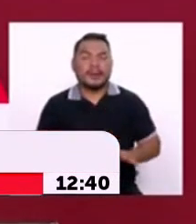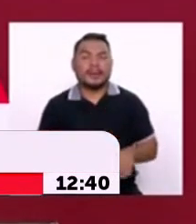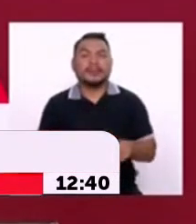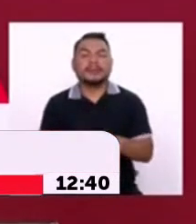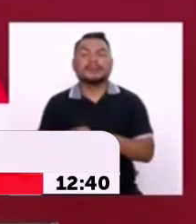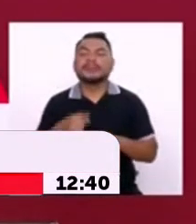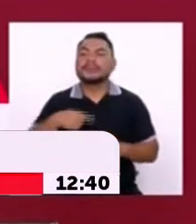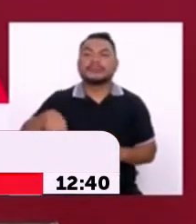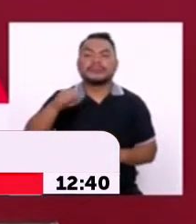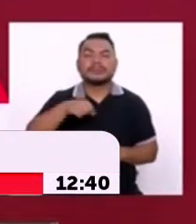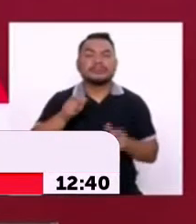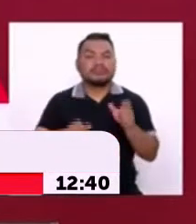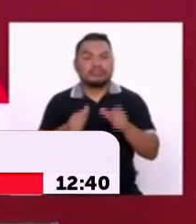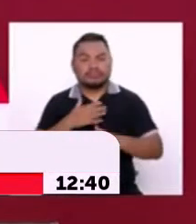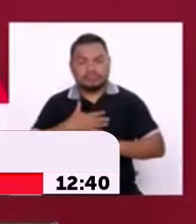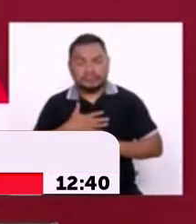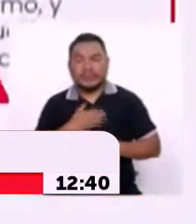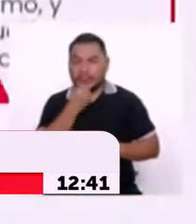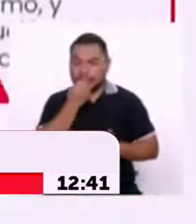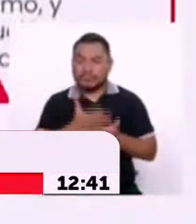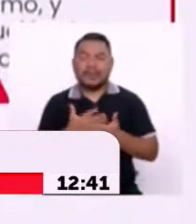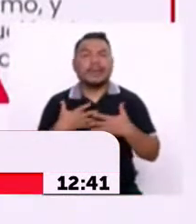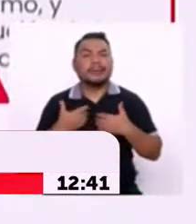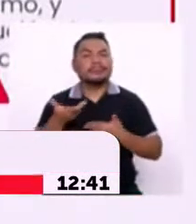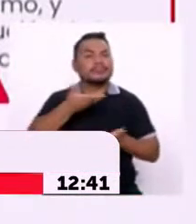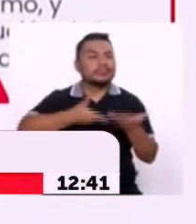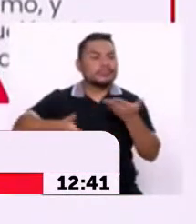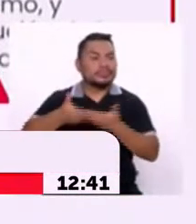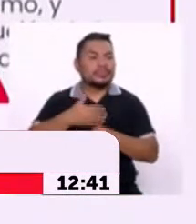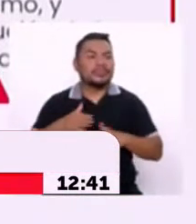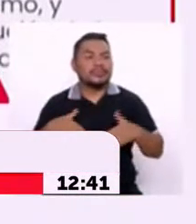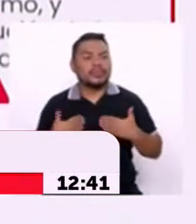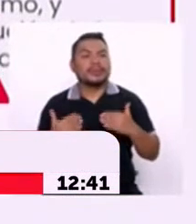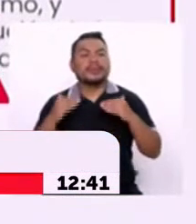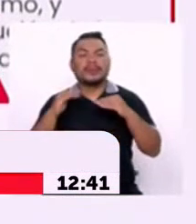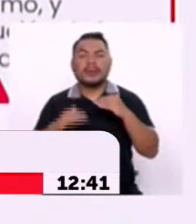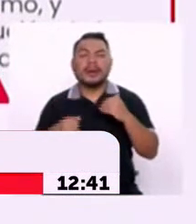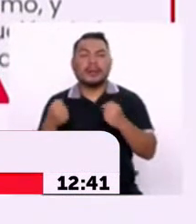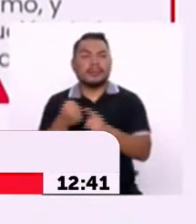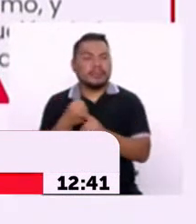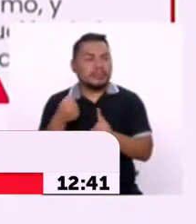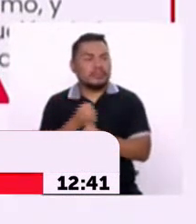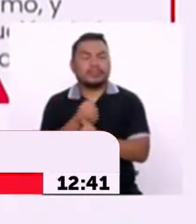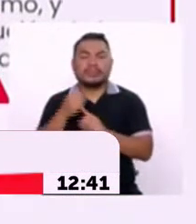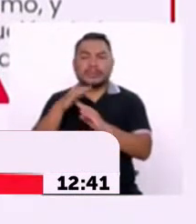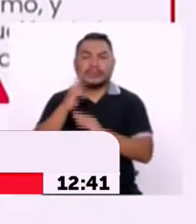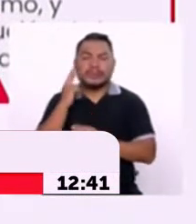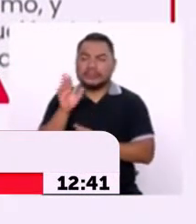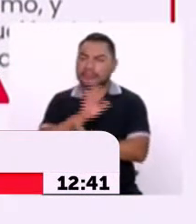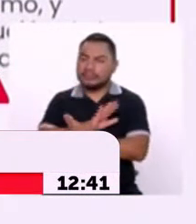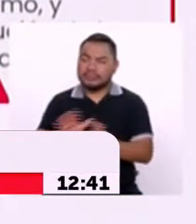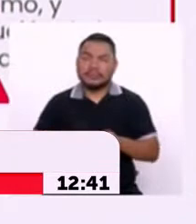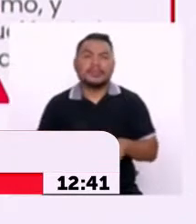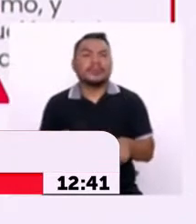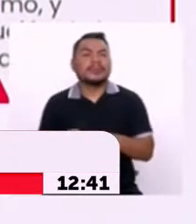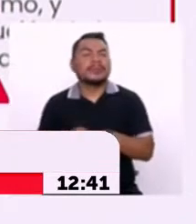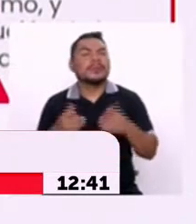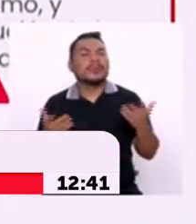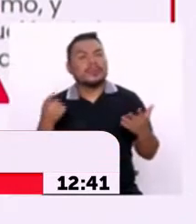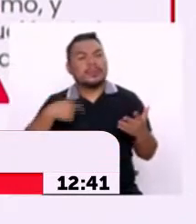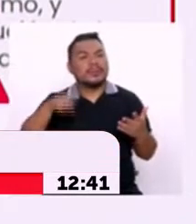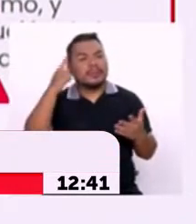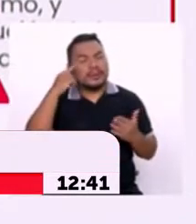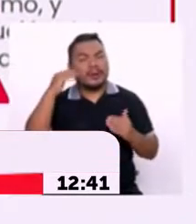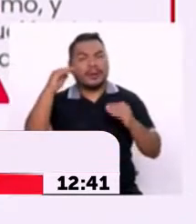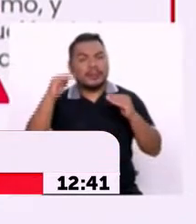paz, ciudadanía y sana convivencia para reducir la violencia y el racismo y